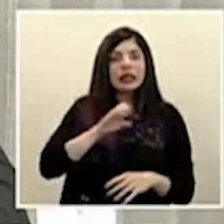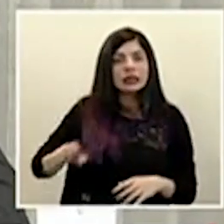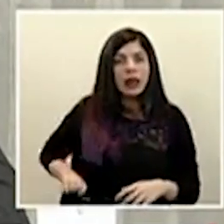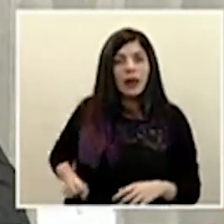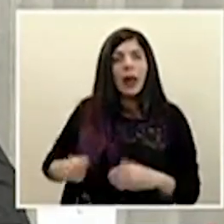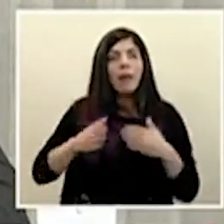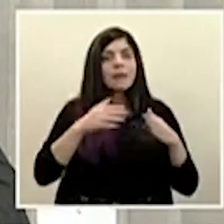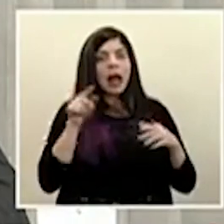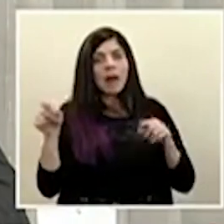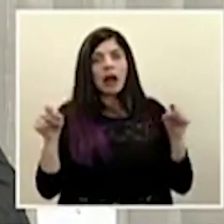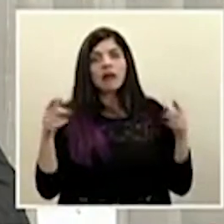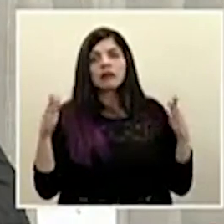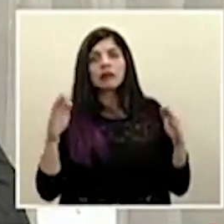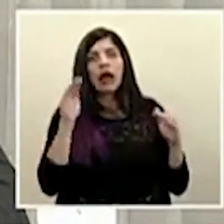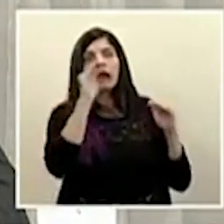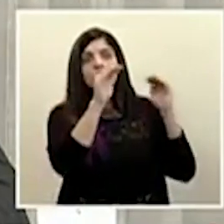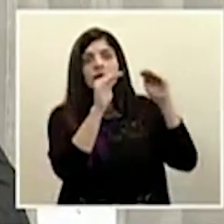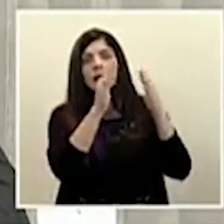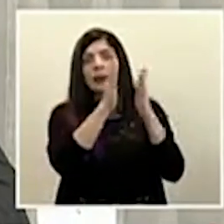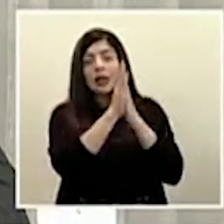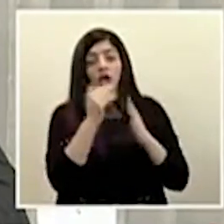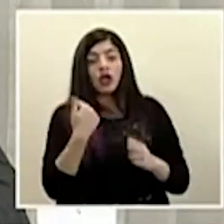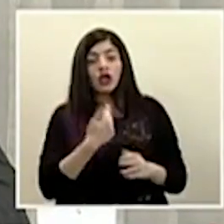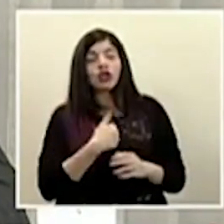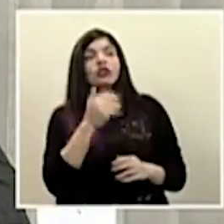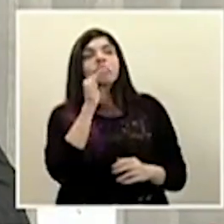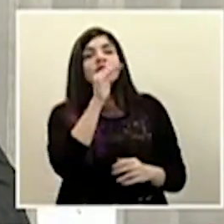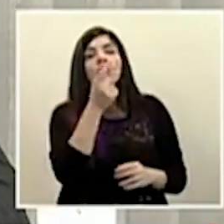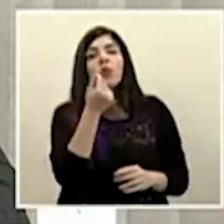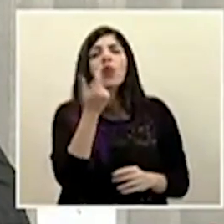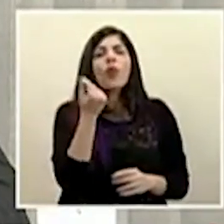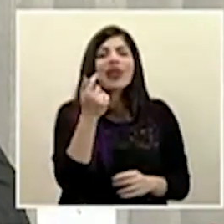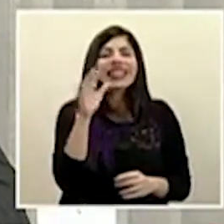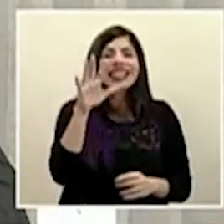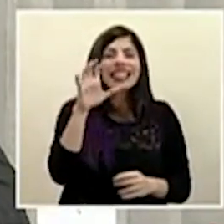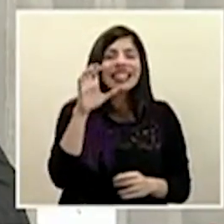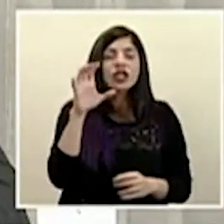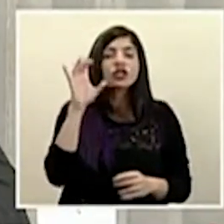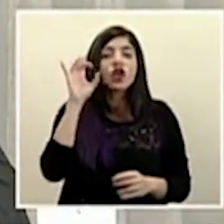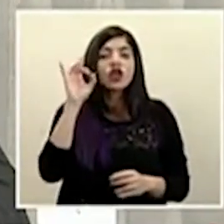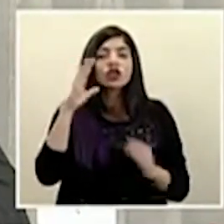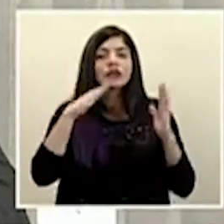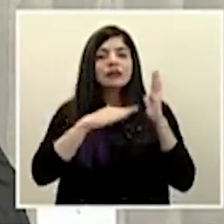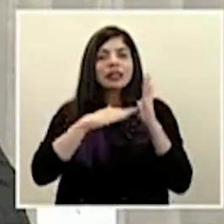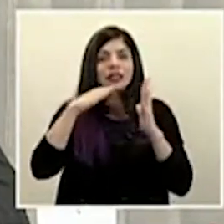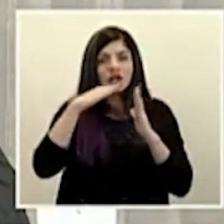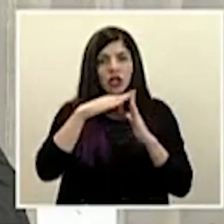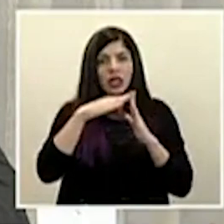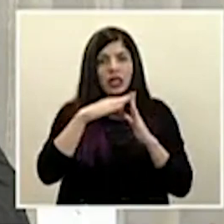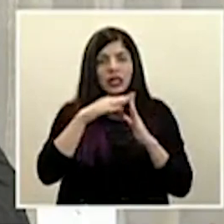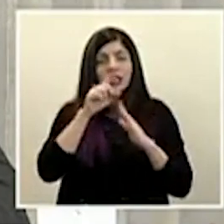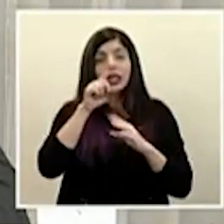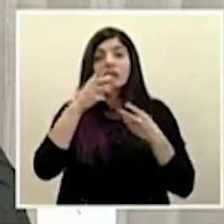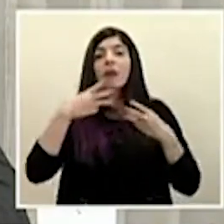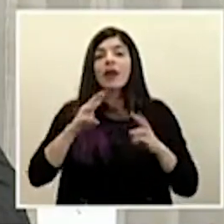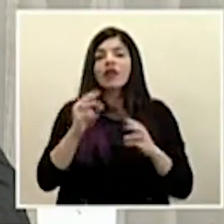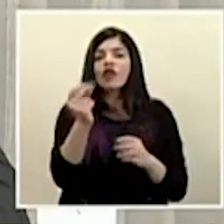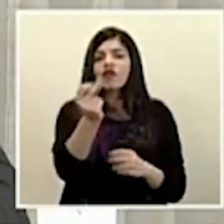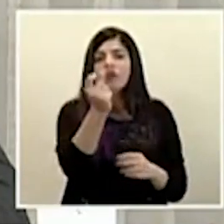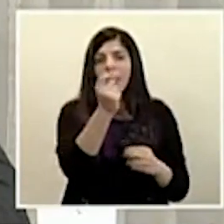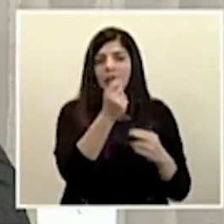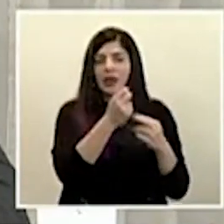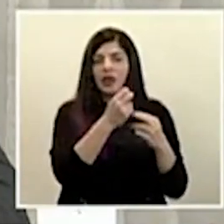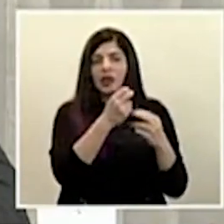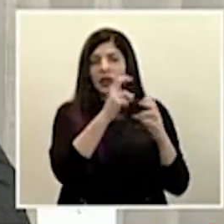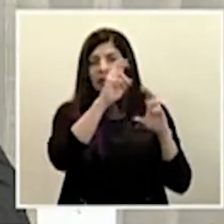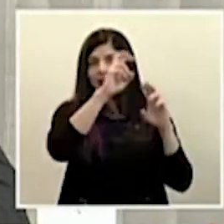Panamá, por ejemplo. Nosotros estamos acudiendo por un monto de 508 millones en una modalidad rápida.